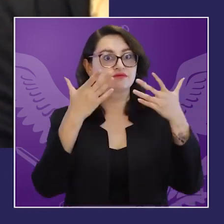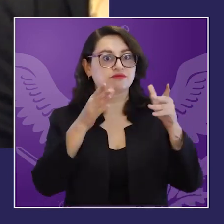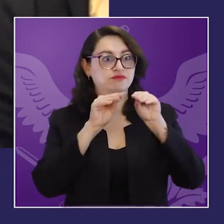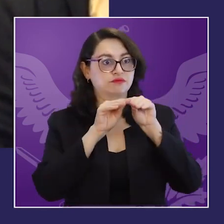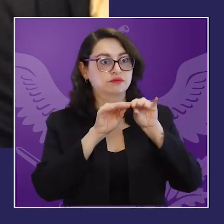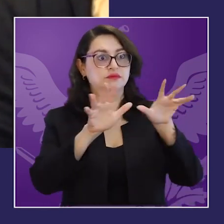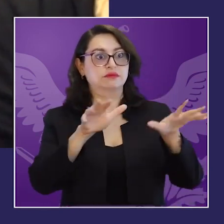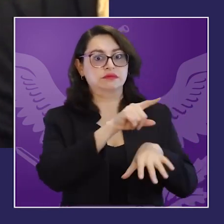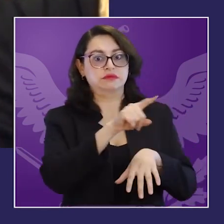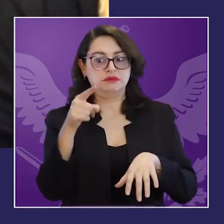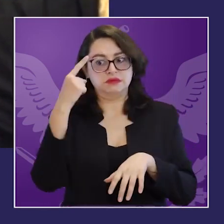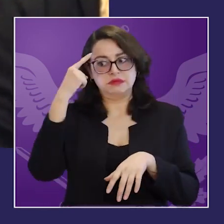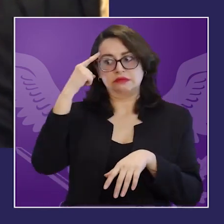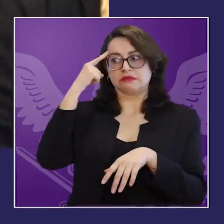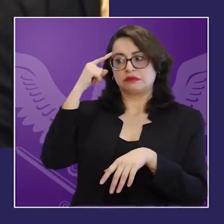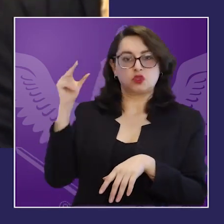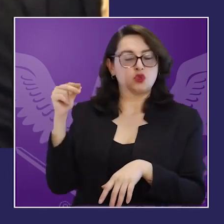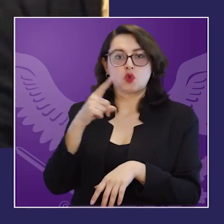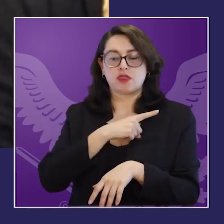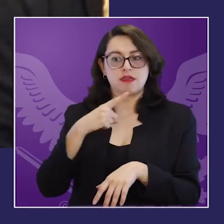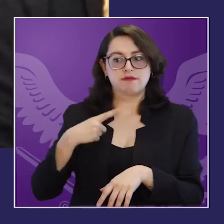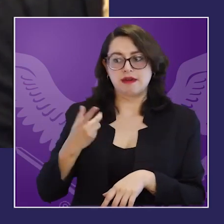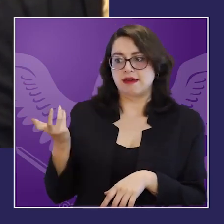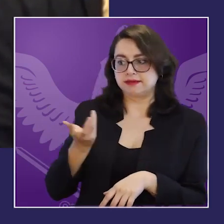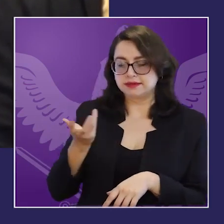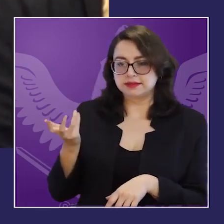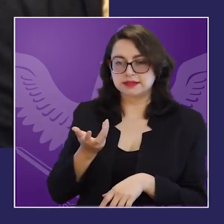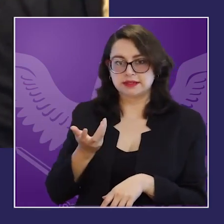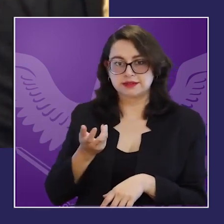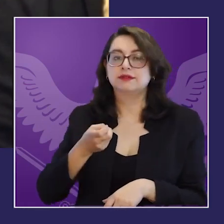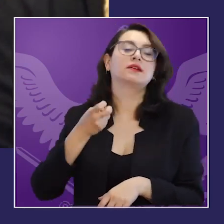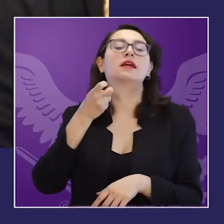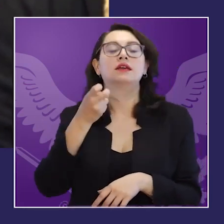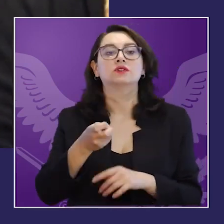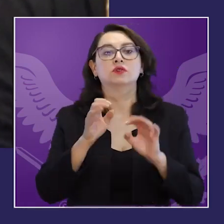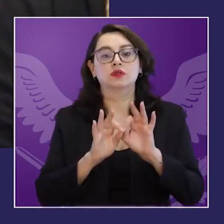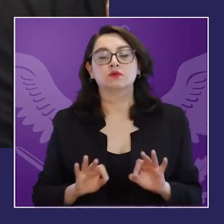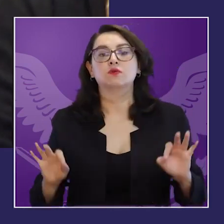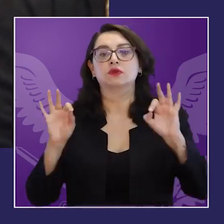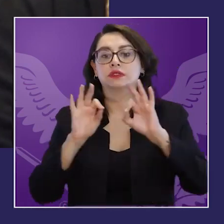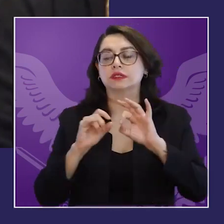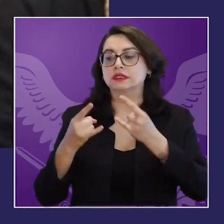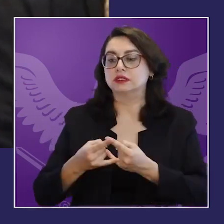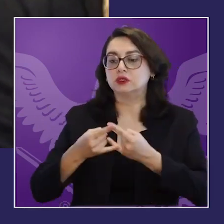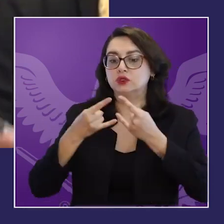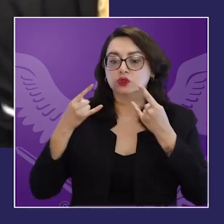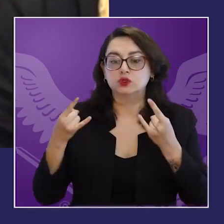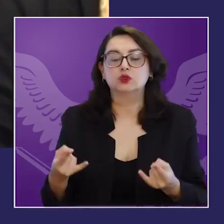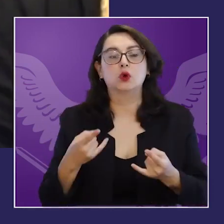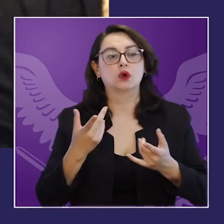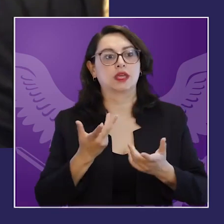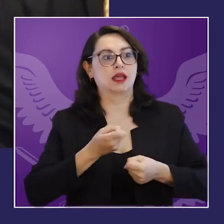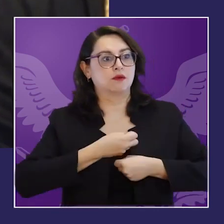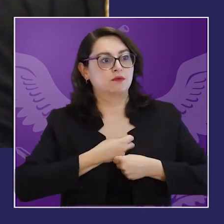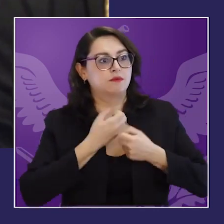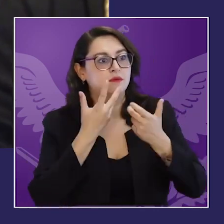de no repetición. Y esta mañana se hablaba con mucha claridad de la necesidad del relato, lo reparatorio que puede ser para las